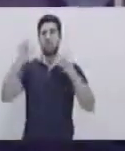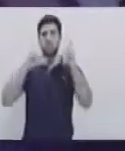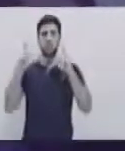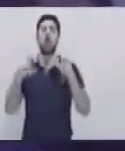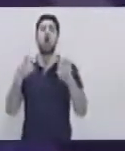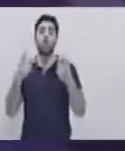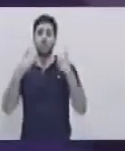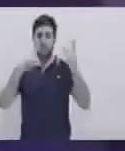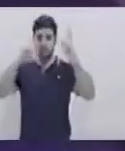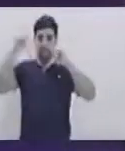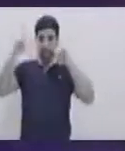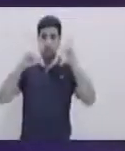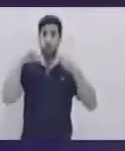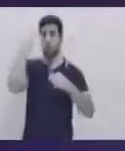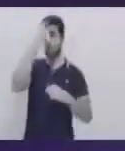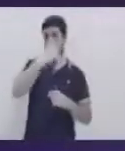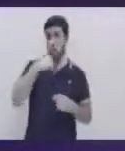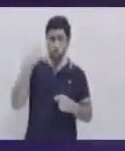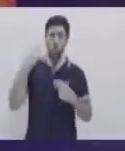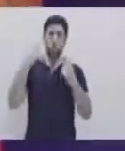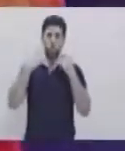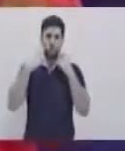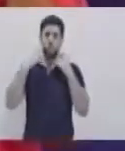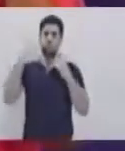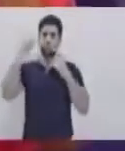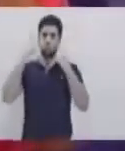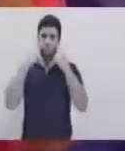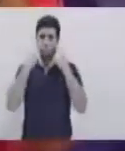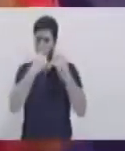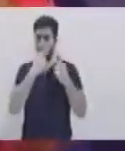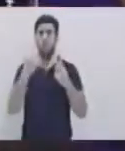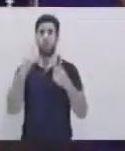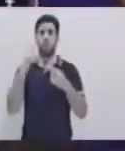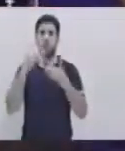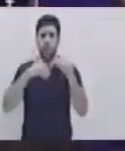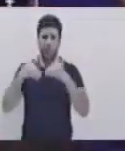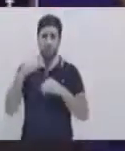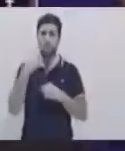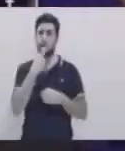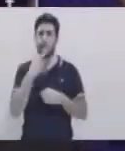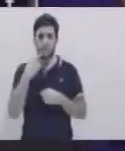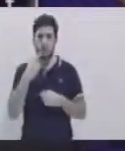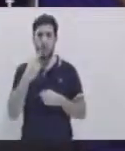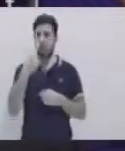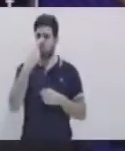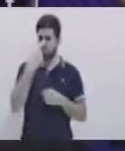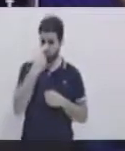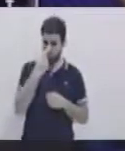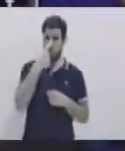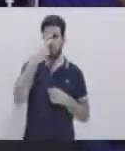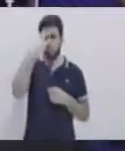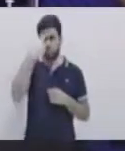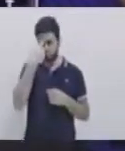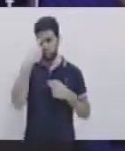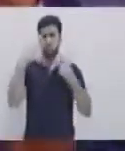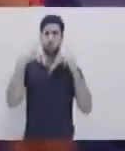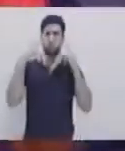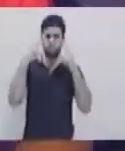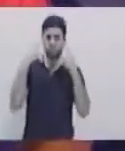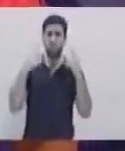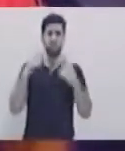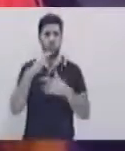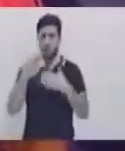de nuestro rostro. Cambian las facciones de nuestros ojos, de nuestra boca, de nuestro ceño y